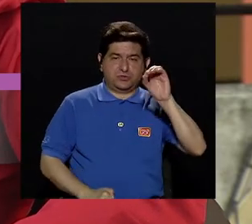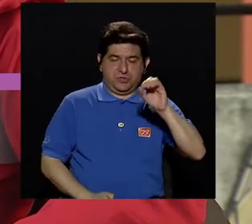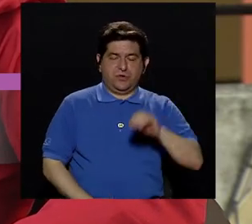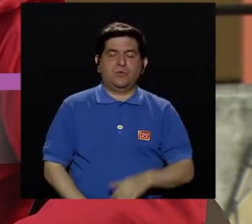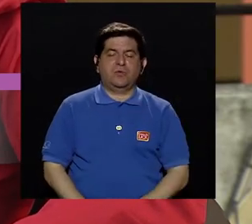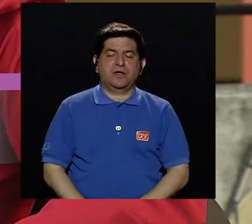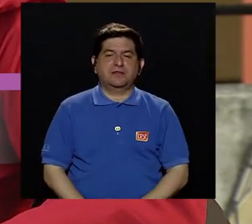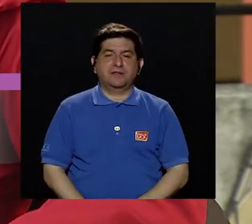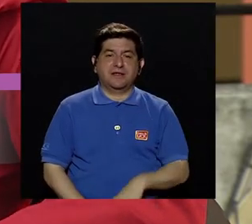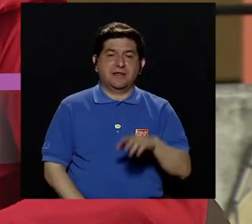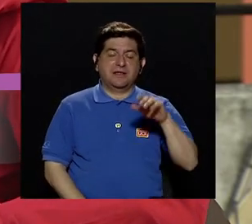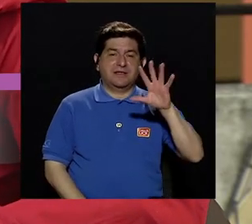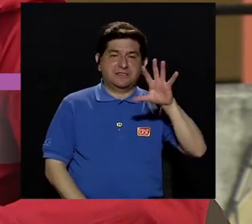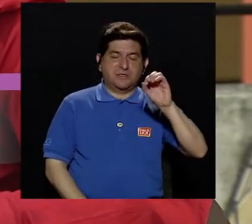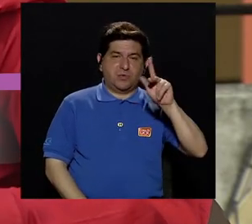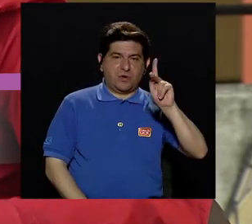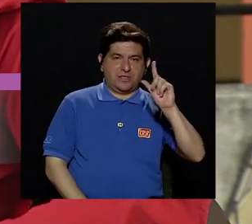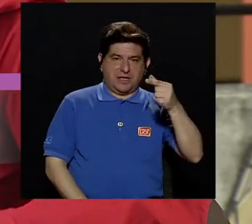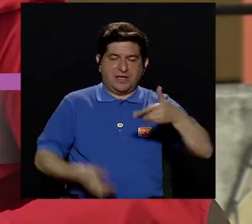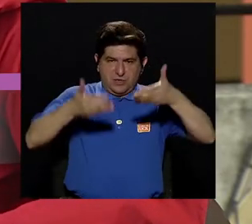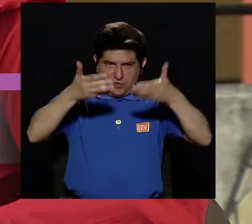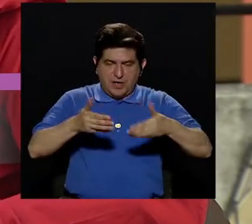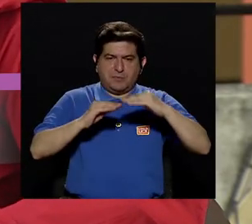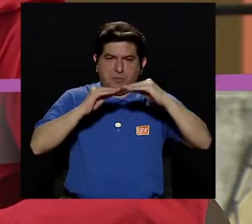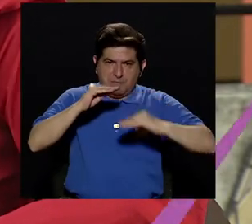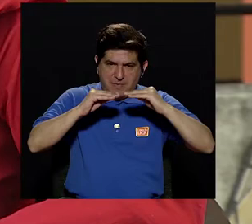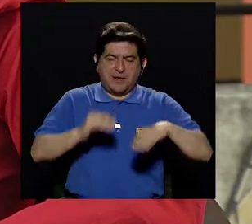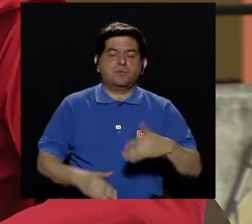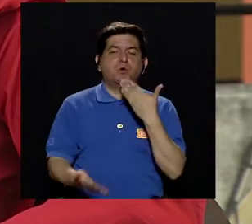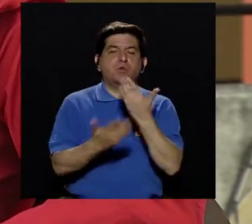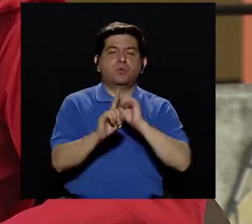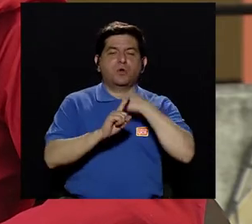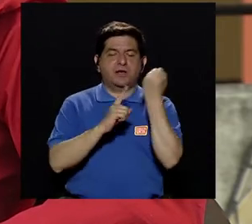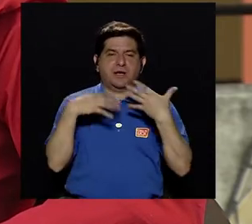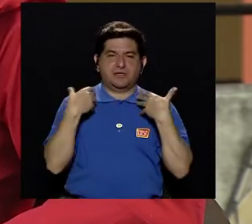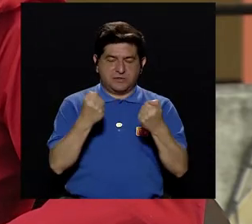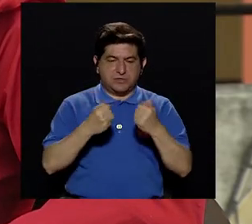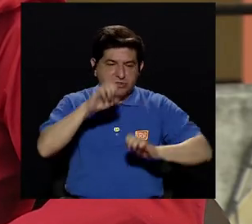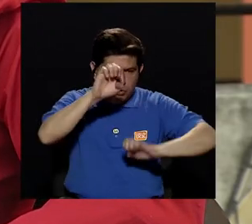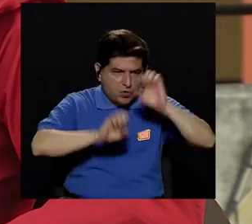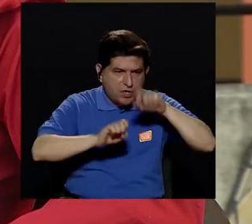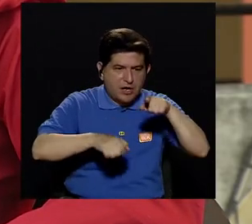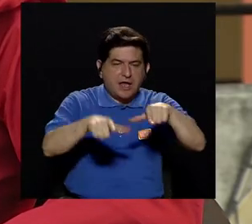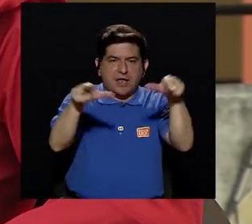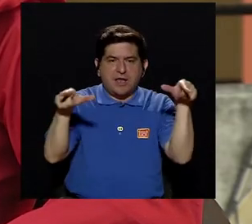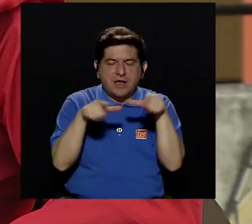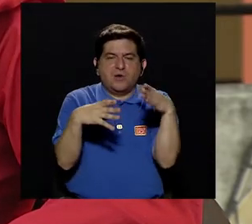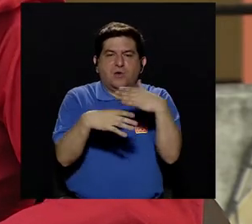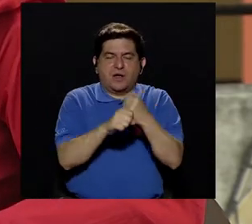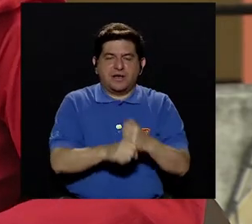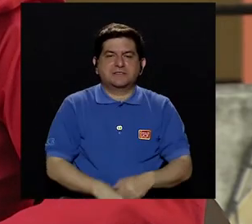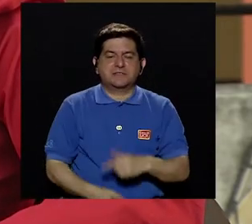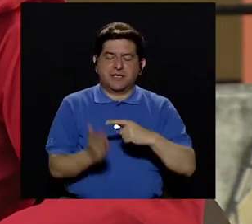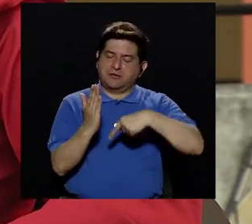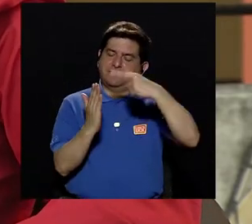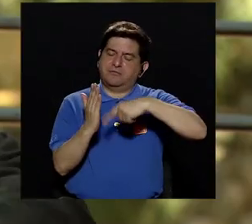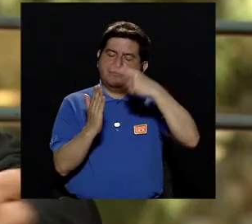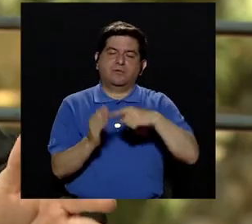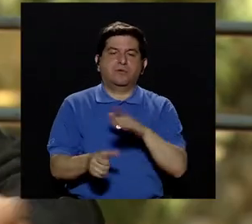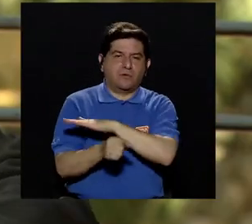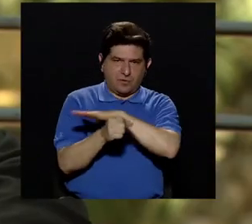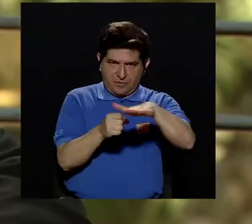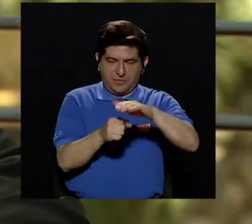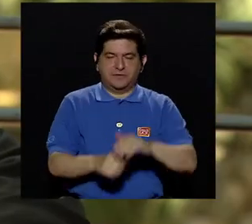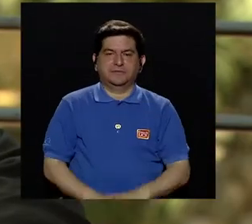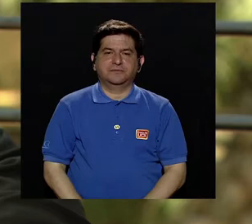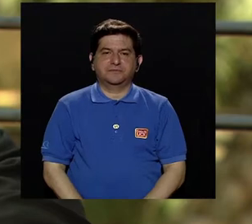de 50 kilos y tener un estado bueno o adecuado de salud. Y la valoración que se le hará en el banco de sangre completará los requisitos.